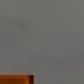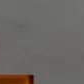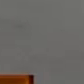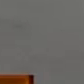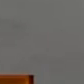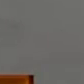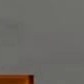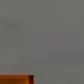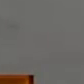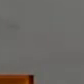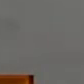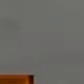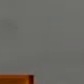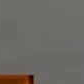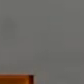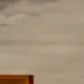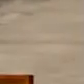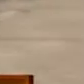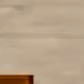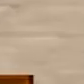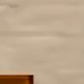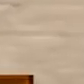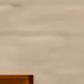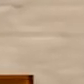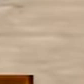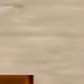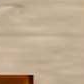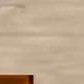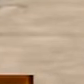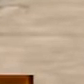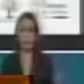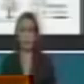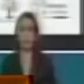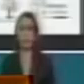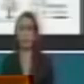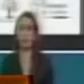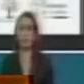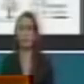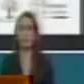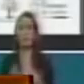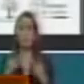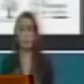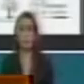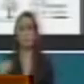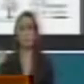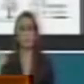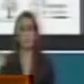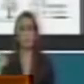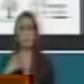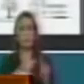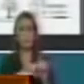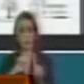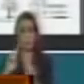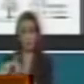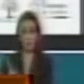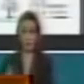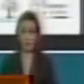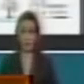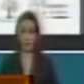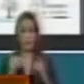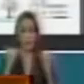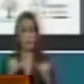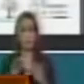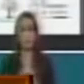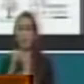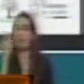16 también en toda la situación sanitaria está más controlada tenemos hoy diferentes condiciones a las que existían el